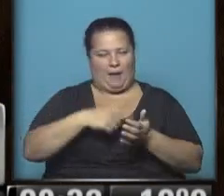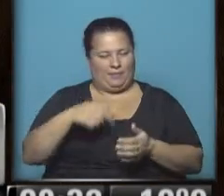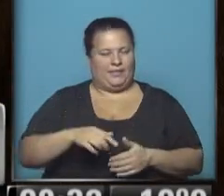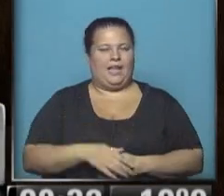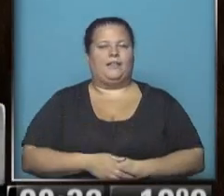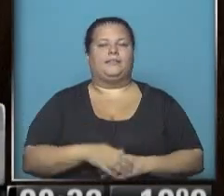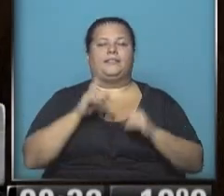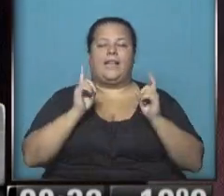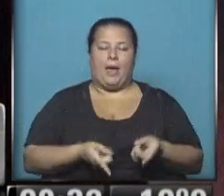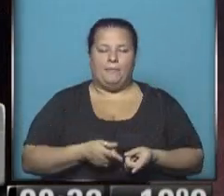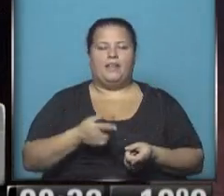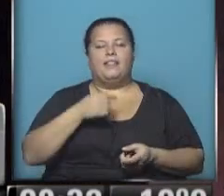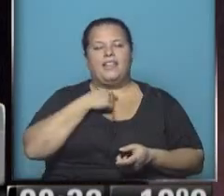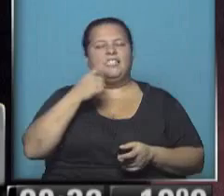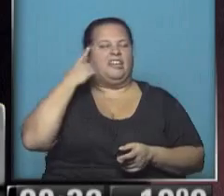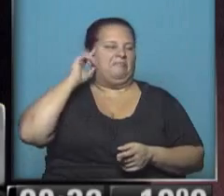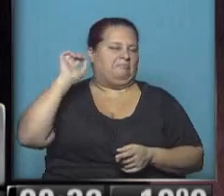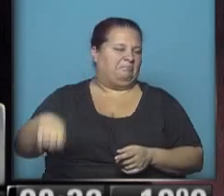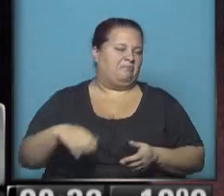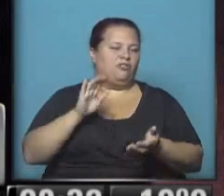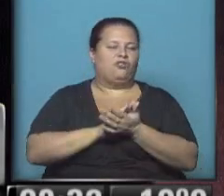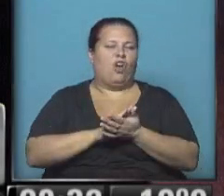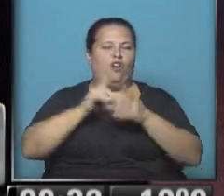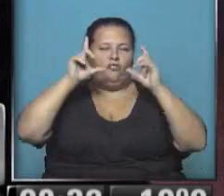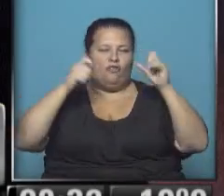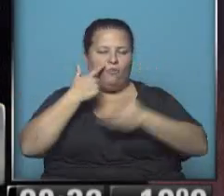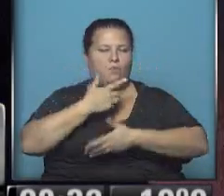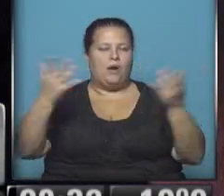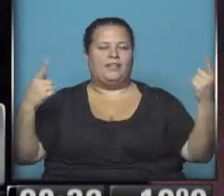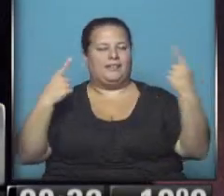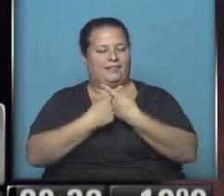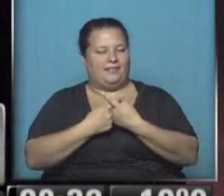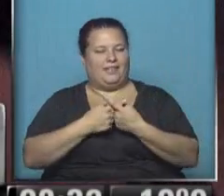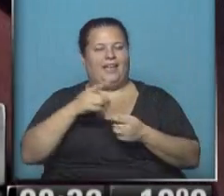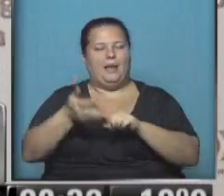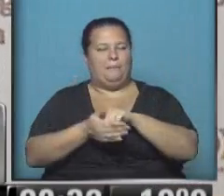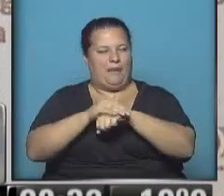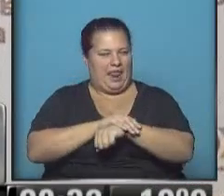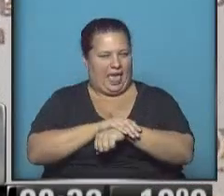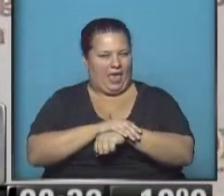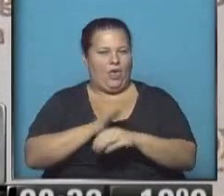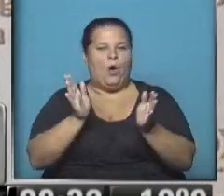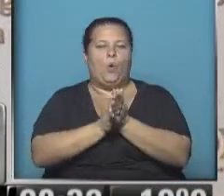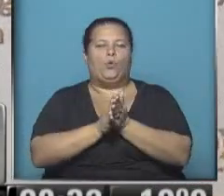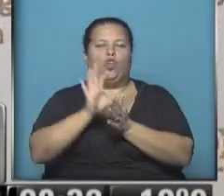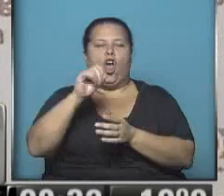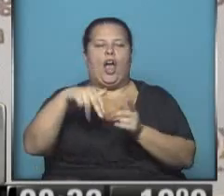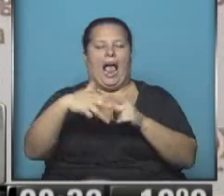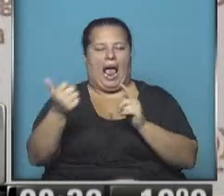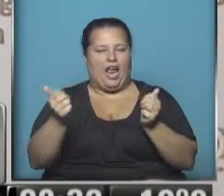al tiempo que prefirió restarle importancia a la foto que publicó su contrincante horacio rodríguez larreta junto a graciela ocaña